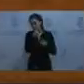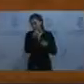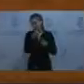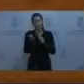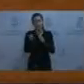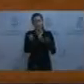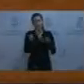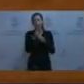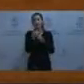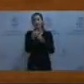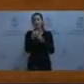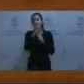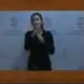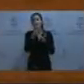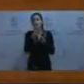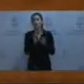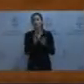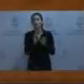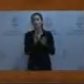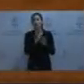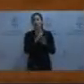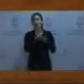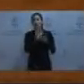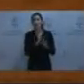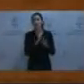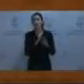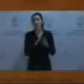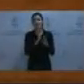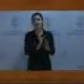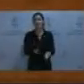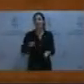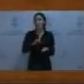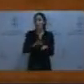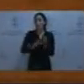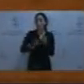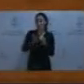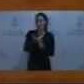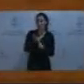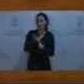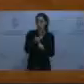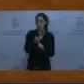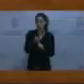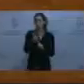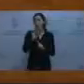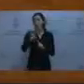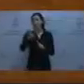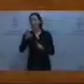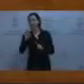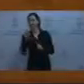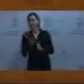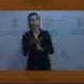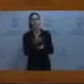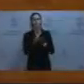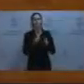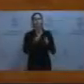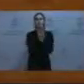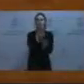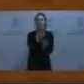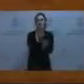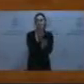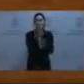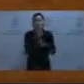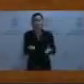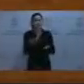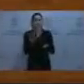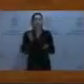grave, que fue que procedieron a cerrar antes de tener una solución o alguna alternativa, ¿no? Y yo creo que eso, se lo manifestamos